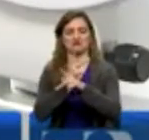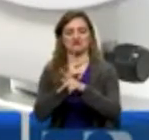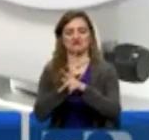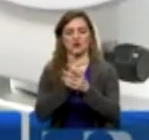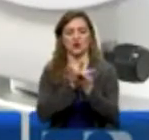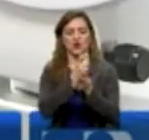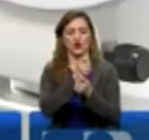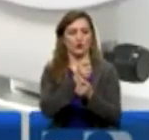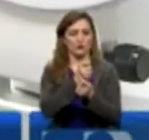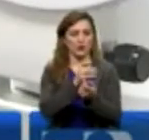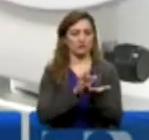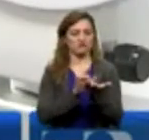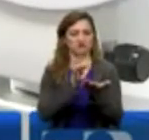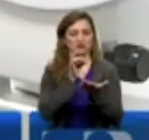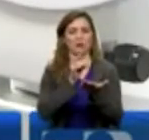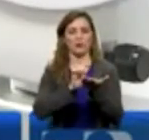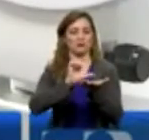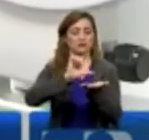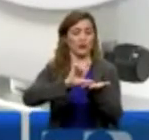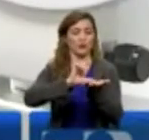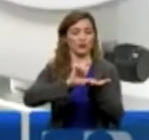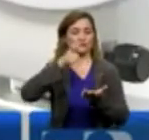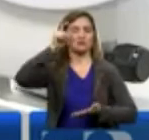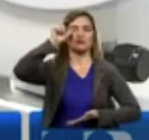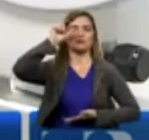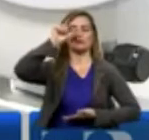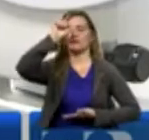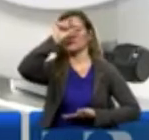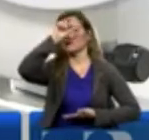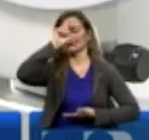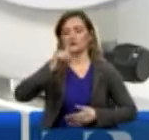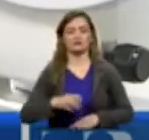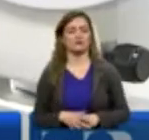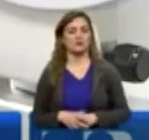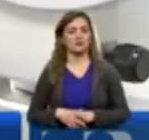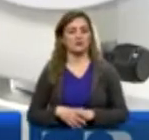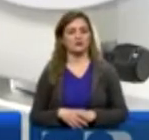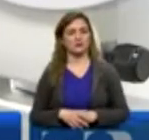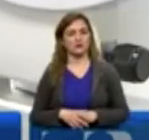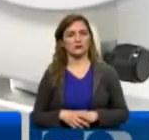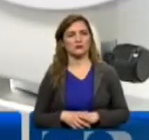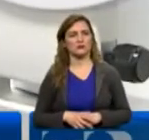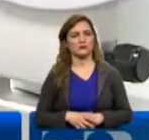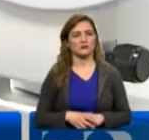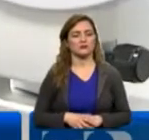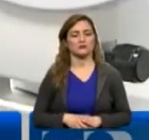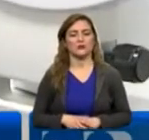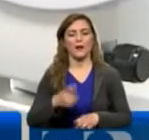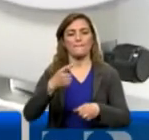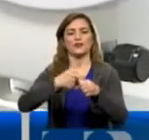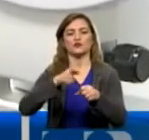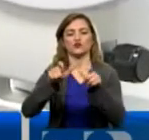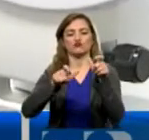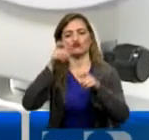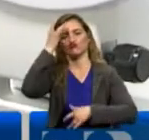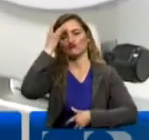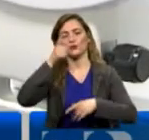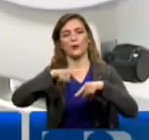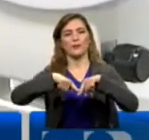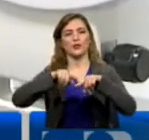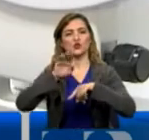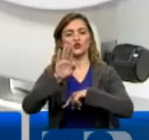Hay una gama de lágrimas artificiales que obviamente tenemos que saber cuál es la lágrima para mi paciente específicamente, dependiendo